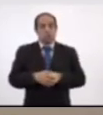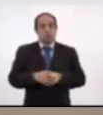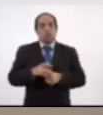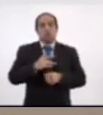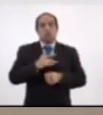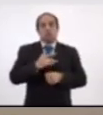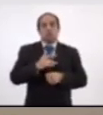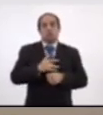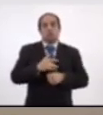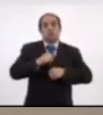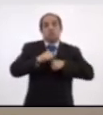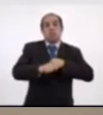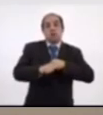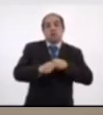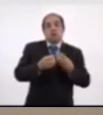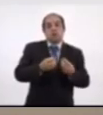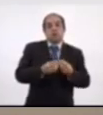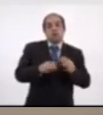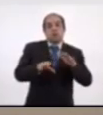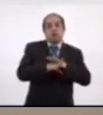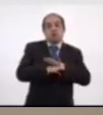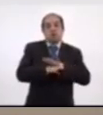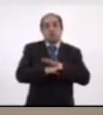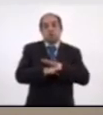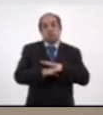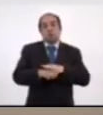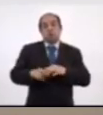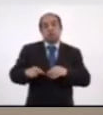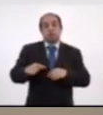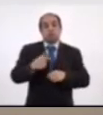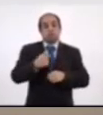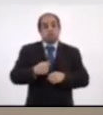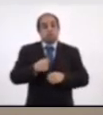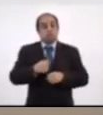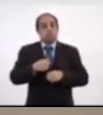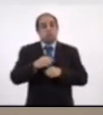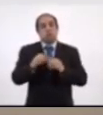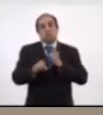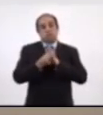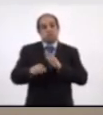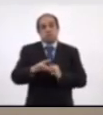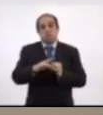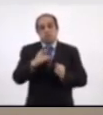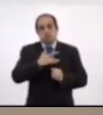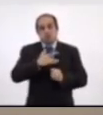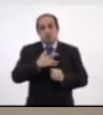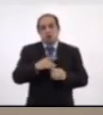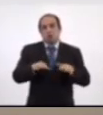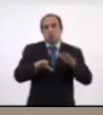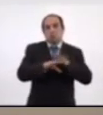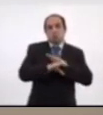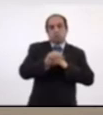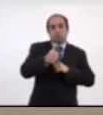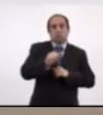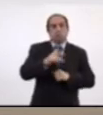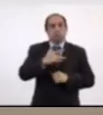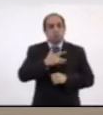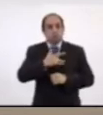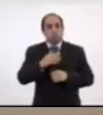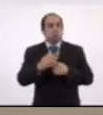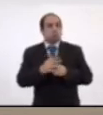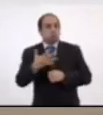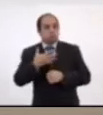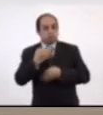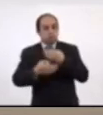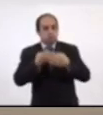ejemplo. Trasplantes fue de las cosas que todas las instituciones tuvimos que dejar de hacer de manera importante. Ya llevamos hasta el